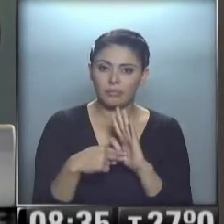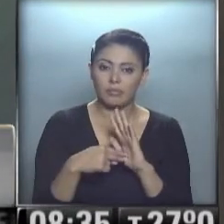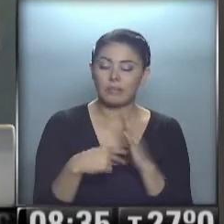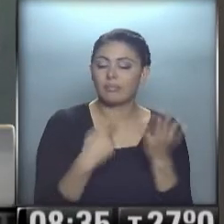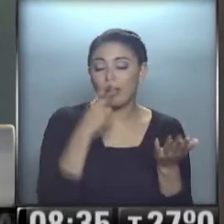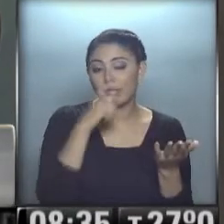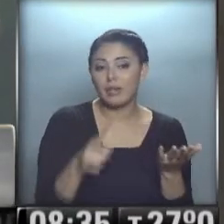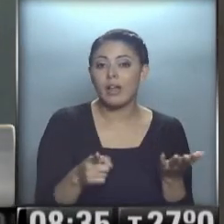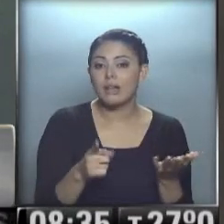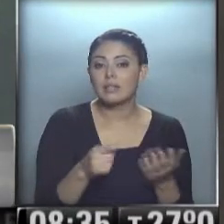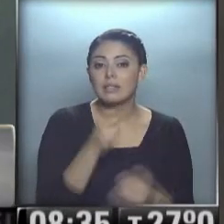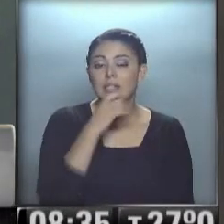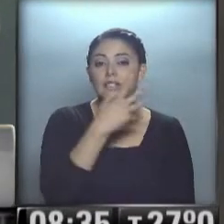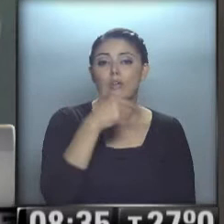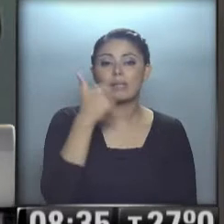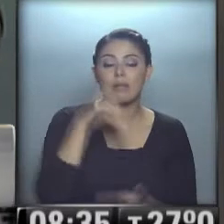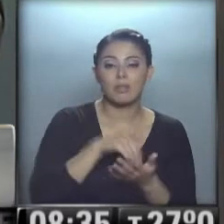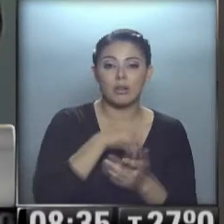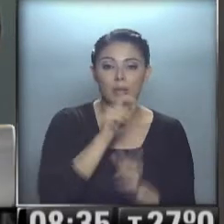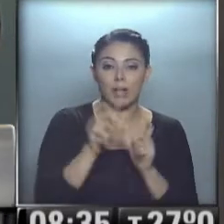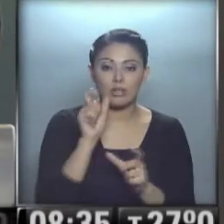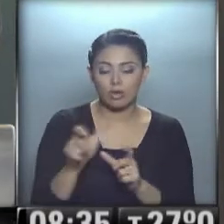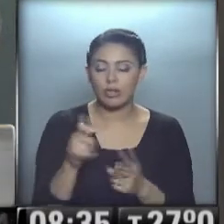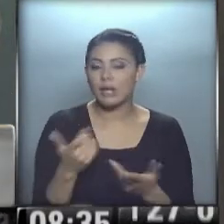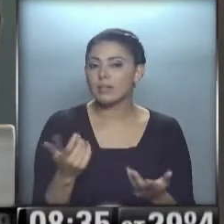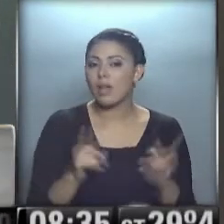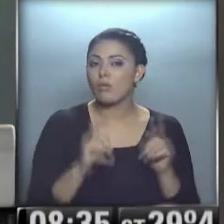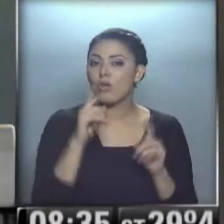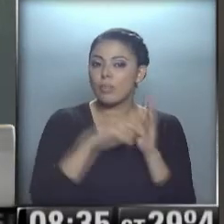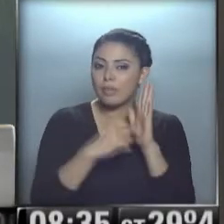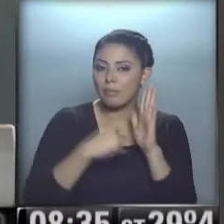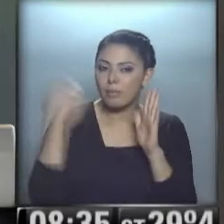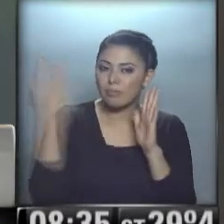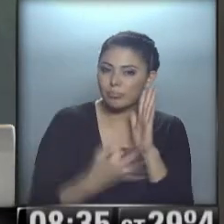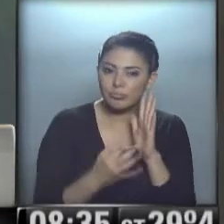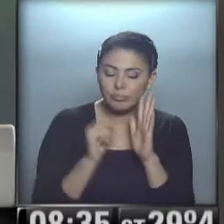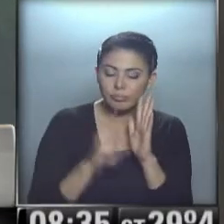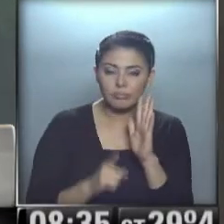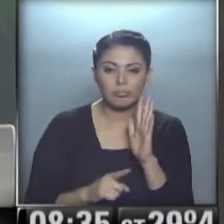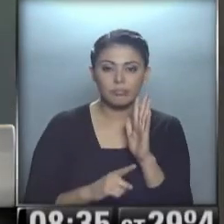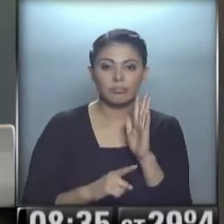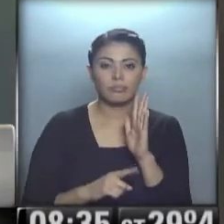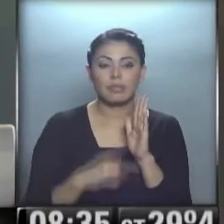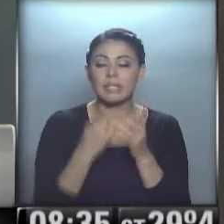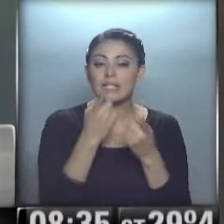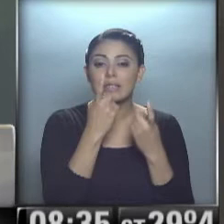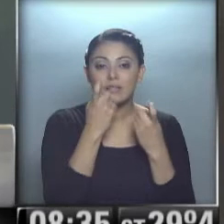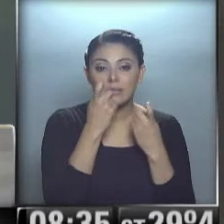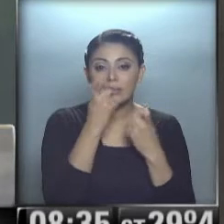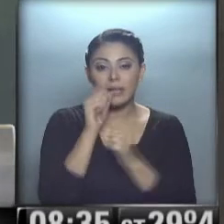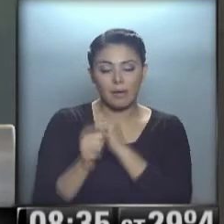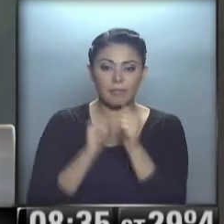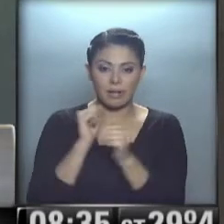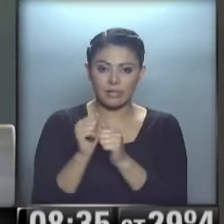Pero en definitiva, sobre 5,6 millones de usuarios, hay temas puntuales específicos que requieren por parte de las